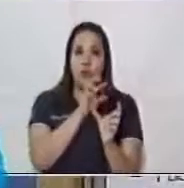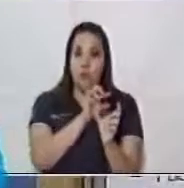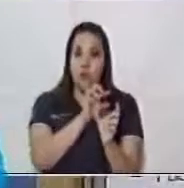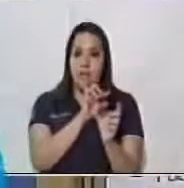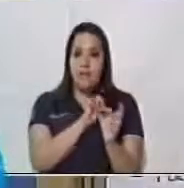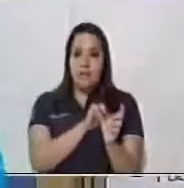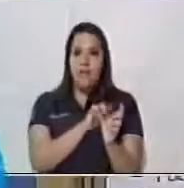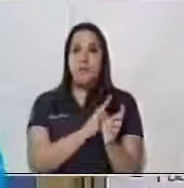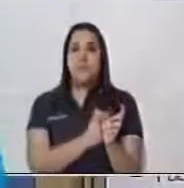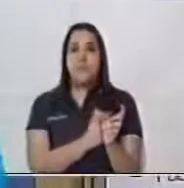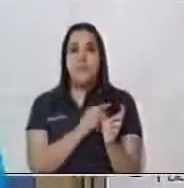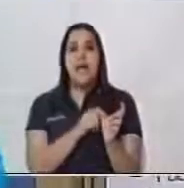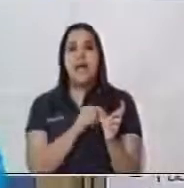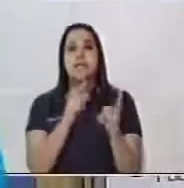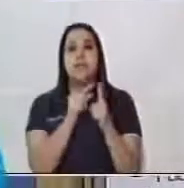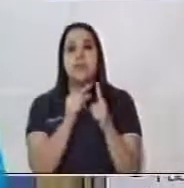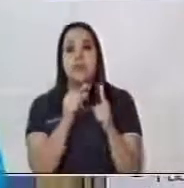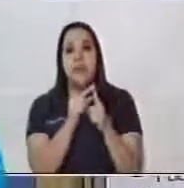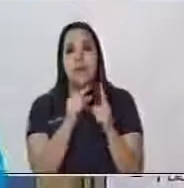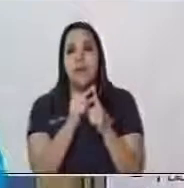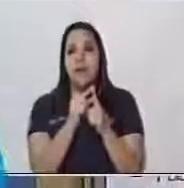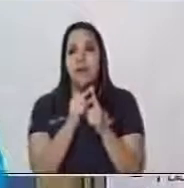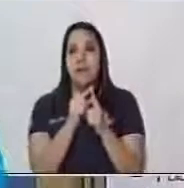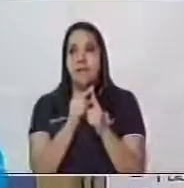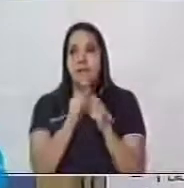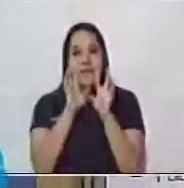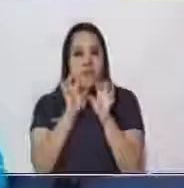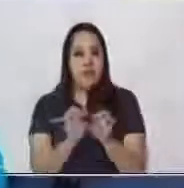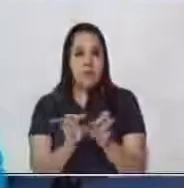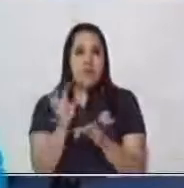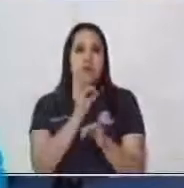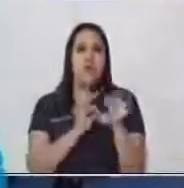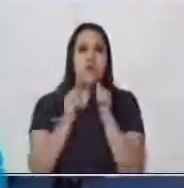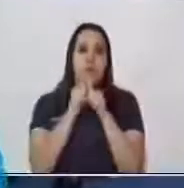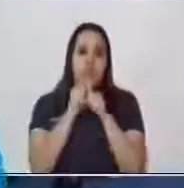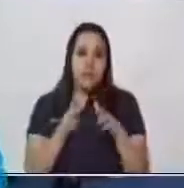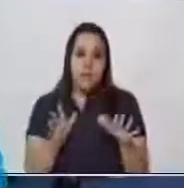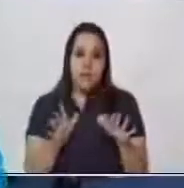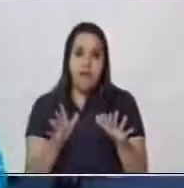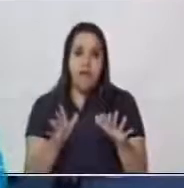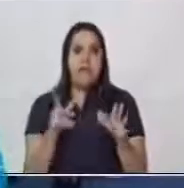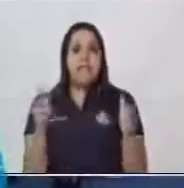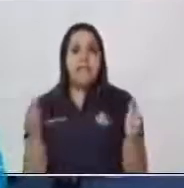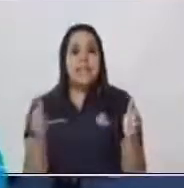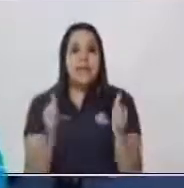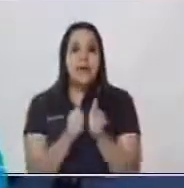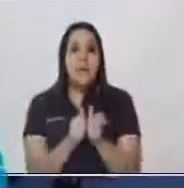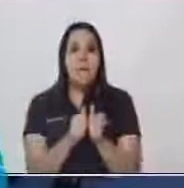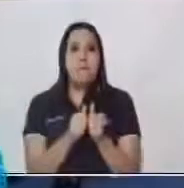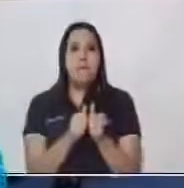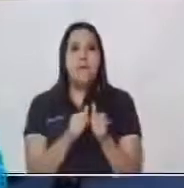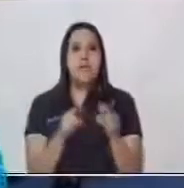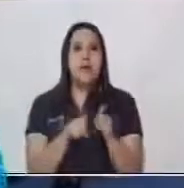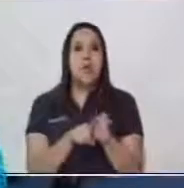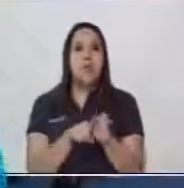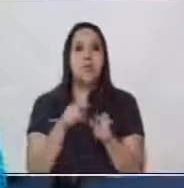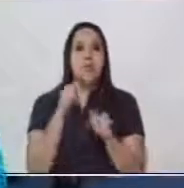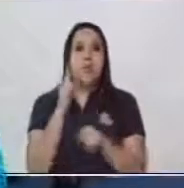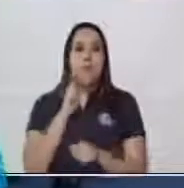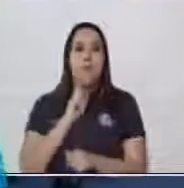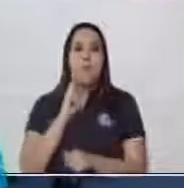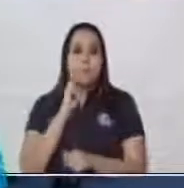o palabra sustantivada y que se acompaña de un verbo copulativo. ¿Y cuáles son los